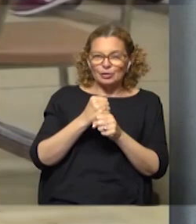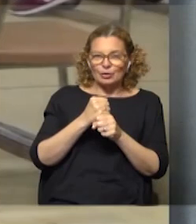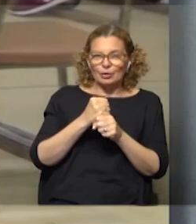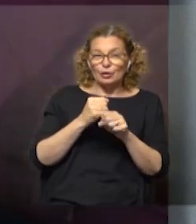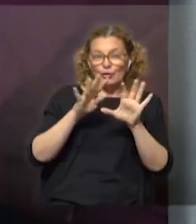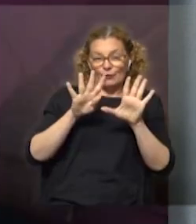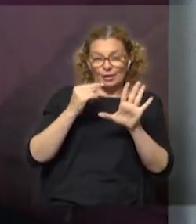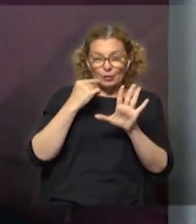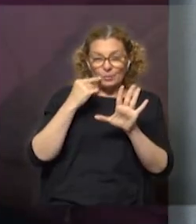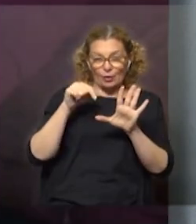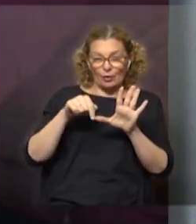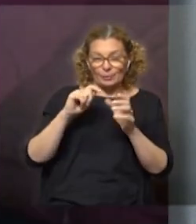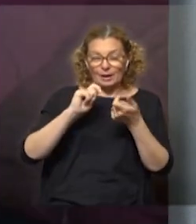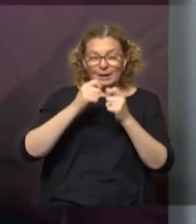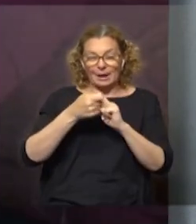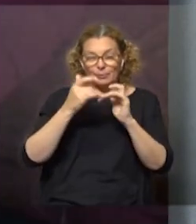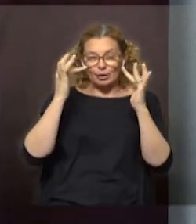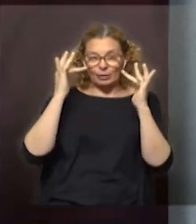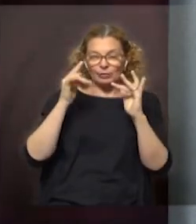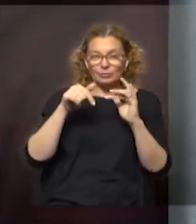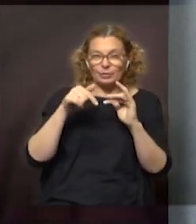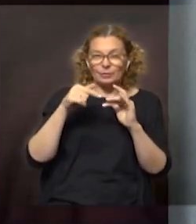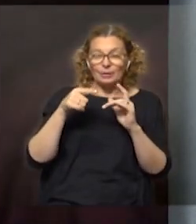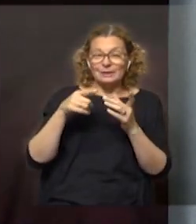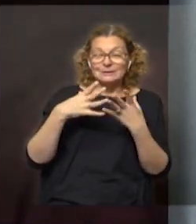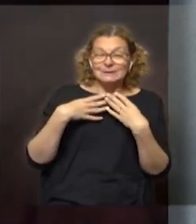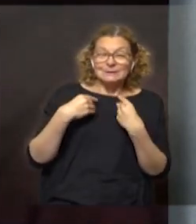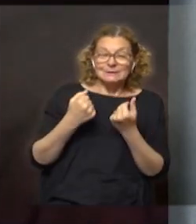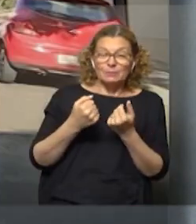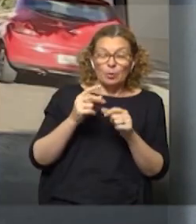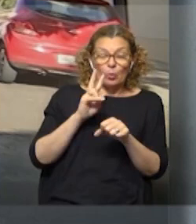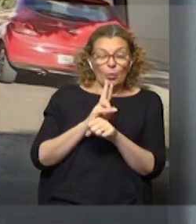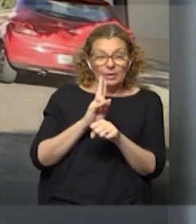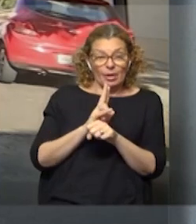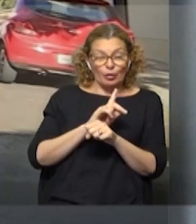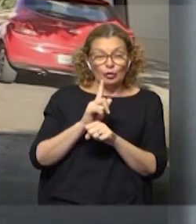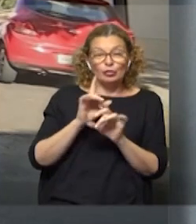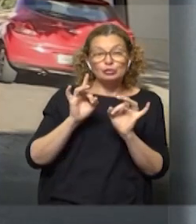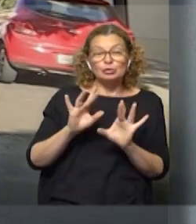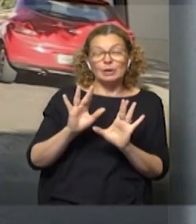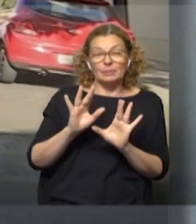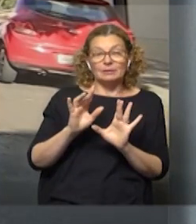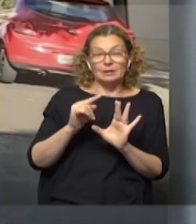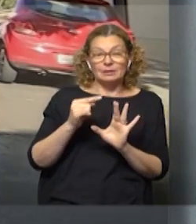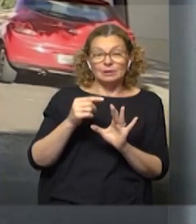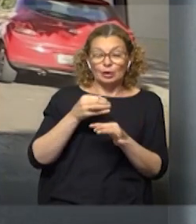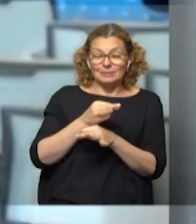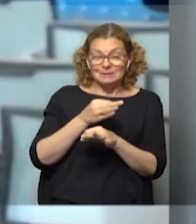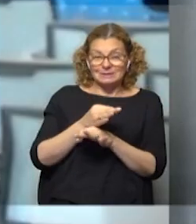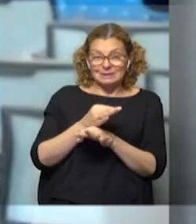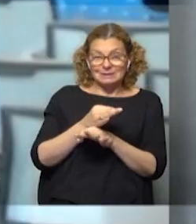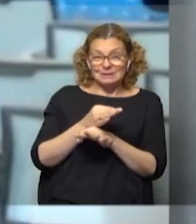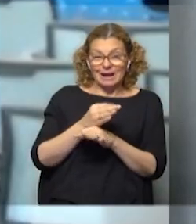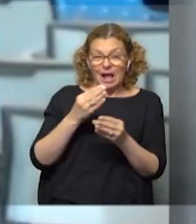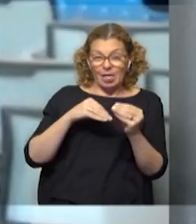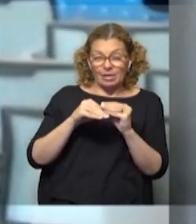noveno en el marco de la Reforma O sea que tenemos que ser En ese sentido cuidadosos no sólo de lo que se enseña o sea